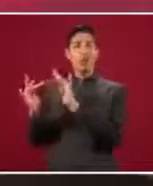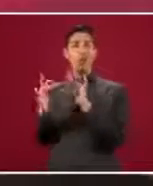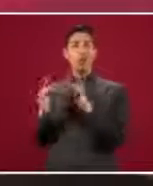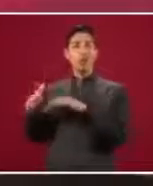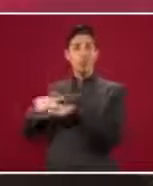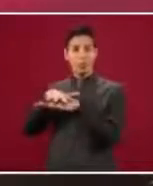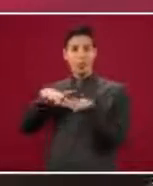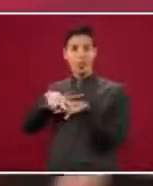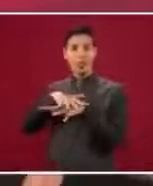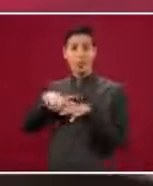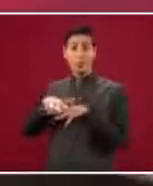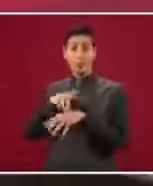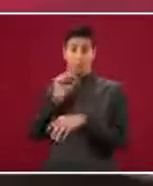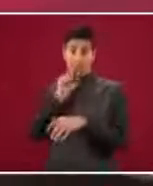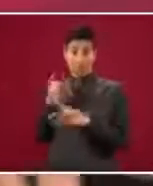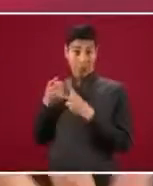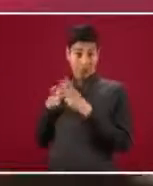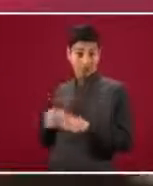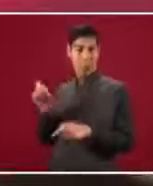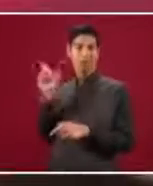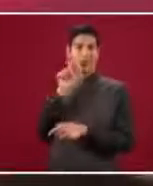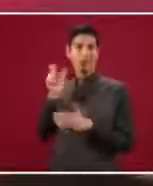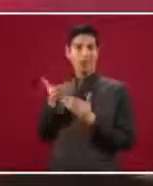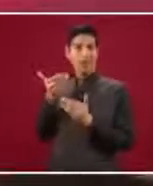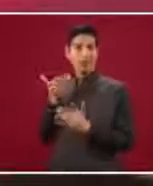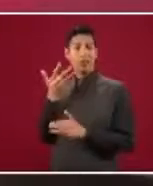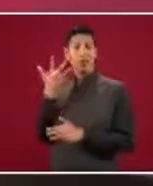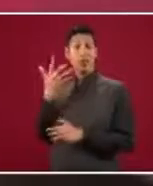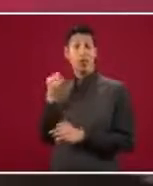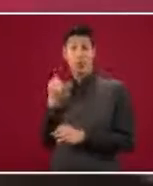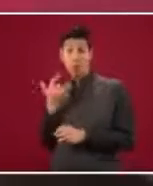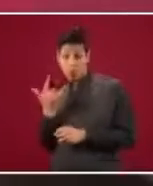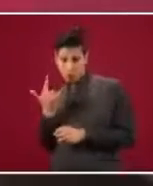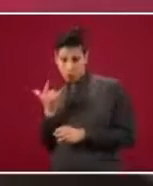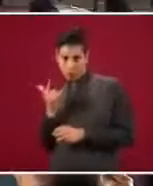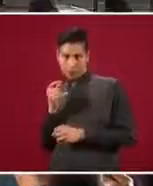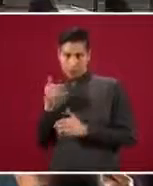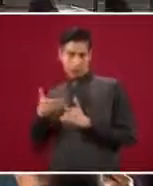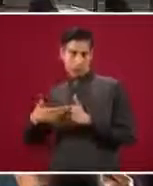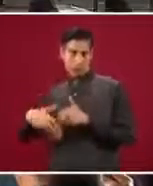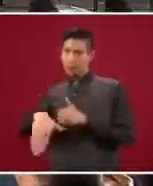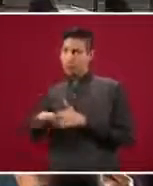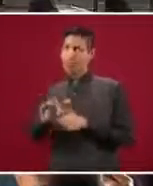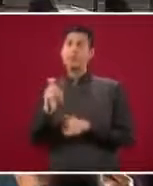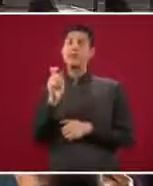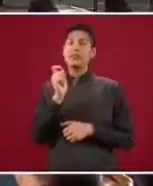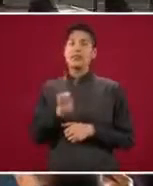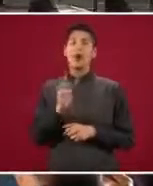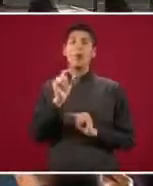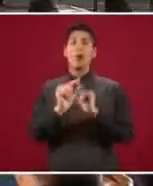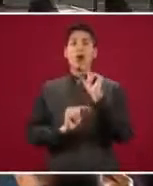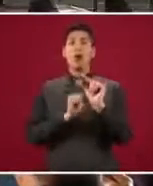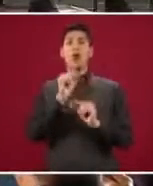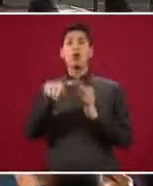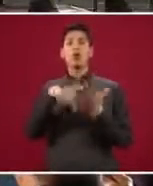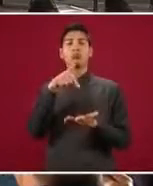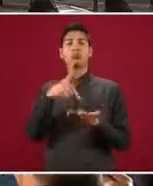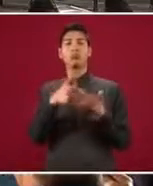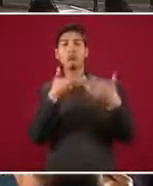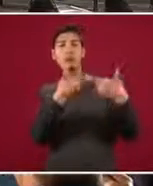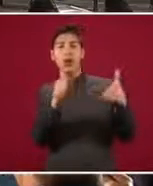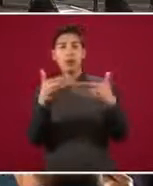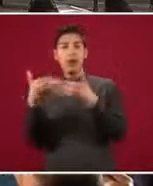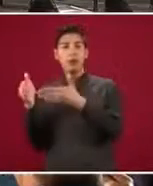5 de julio, seguiremos y seguiremos enfatizando que tenemos que abrir los espacios de oportunidad